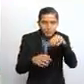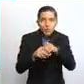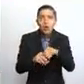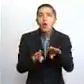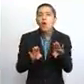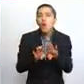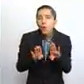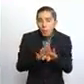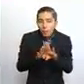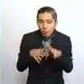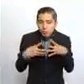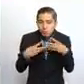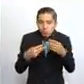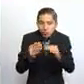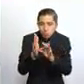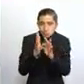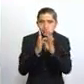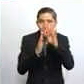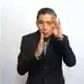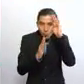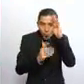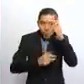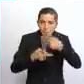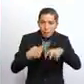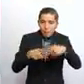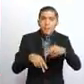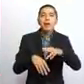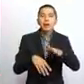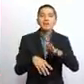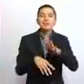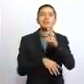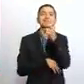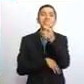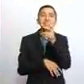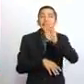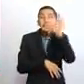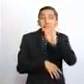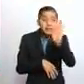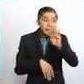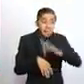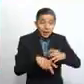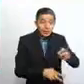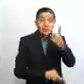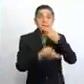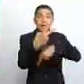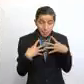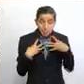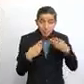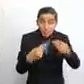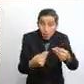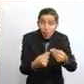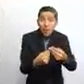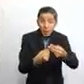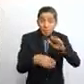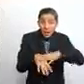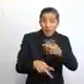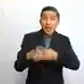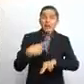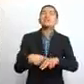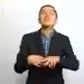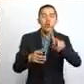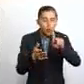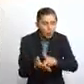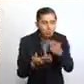el comportamiento de la epidemia, porque ante un brote o aumento de los contagios, volveremos a